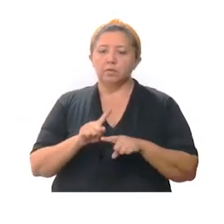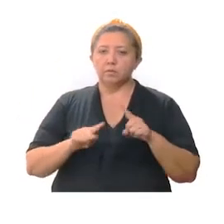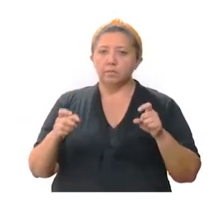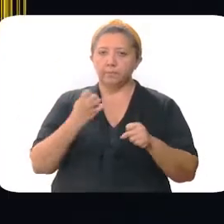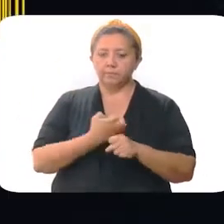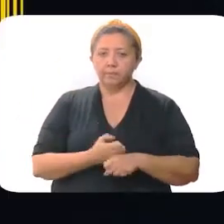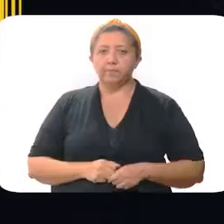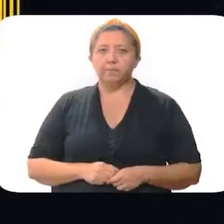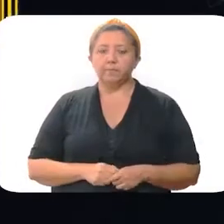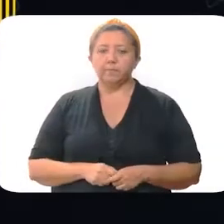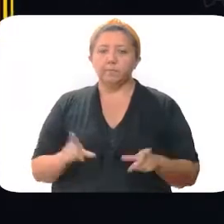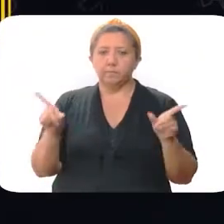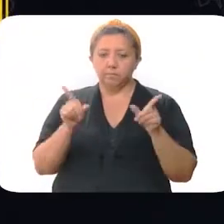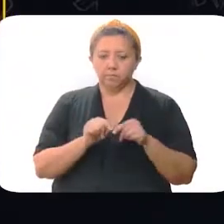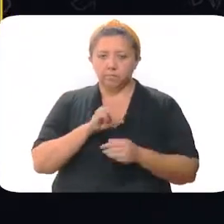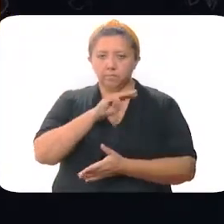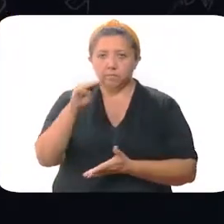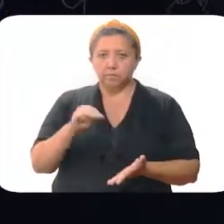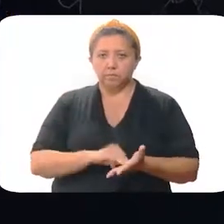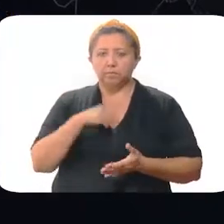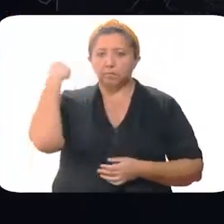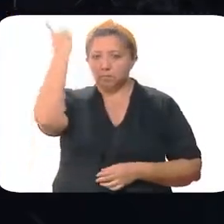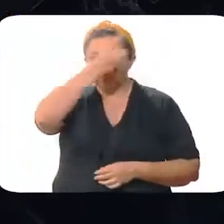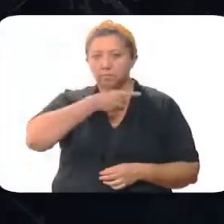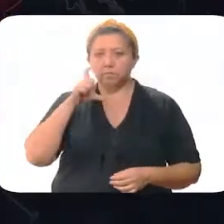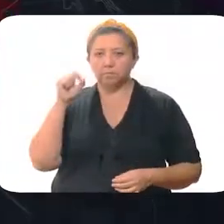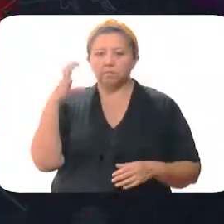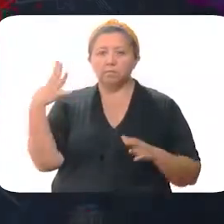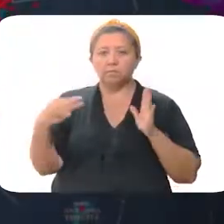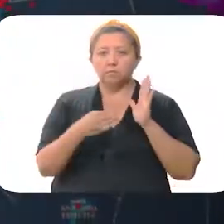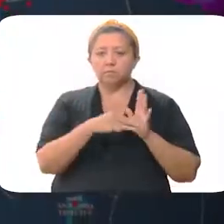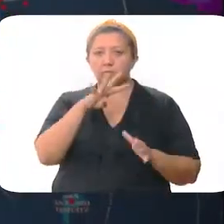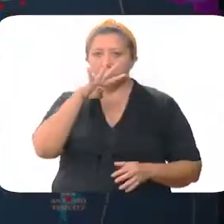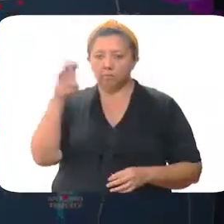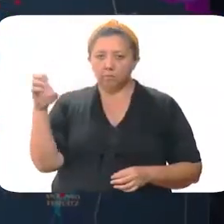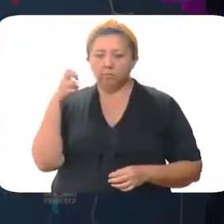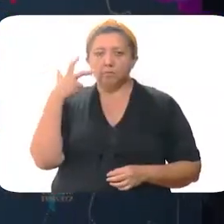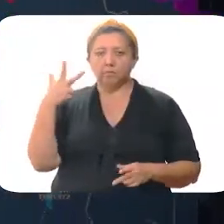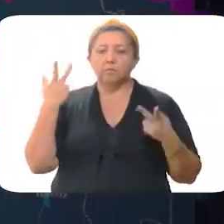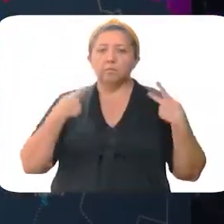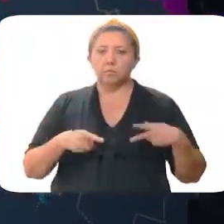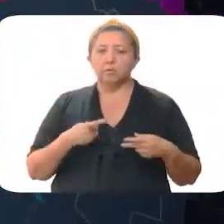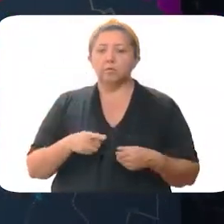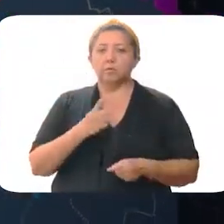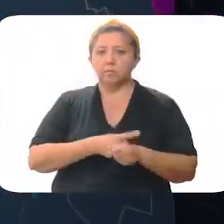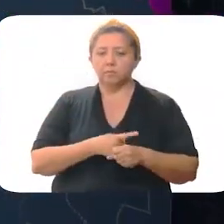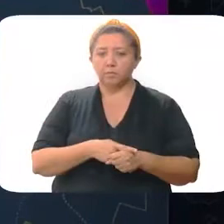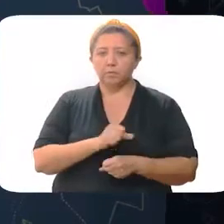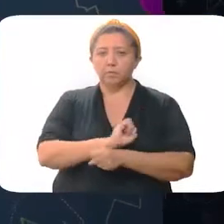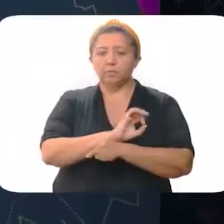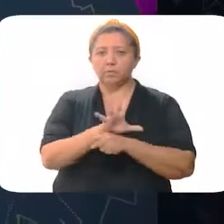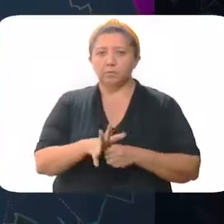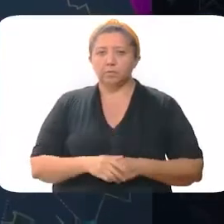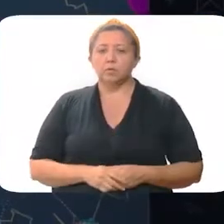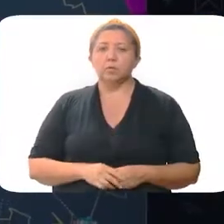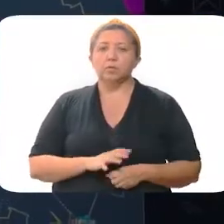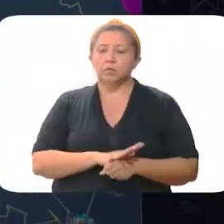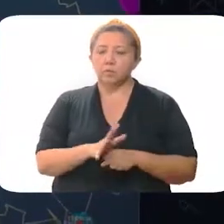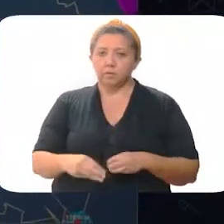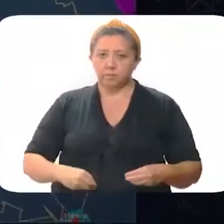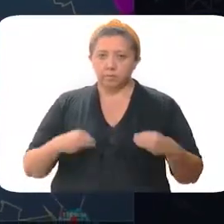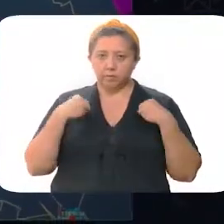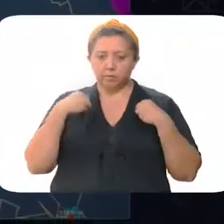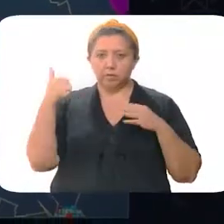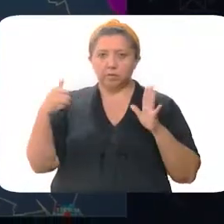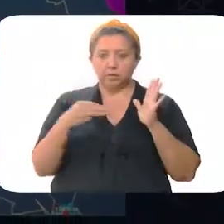estado. Específicamente en Mérida se han diagnosticado 24,408 personas contagiadas de coronavirus, los cuales viven